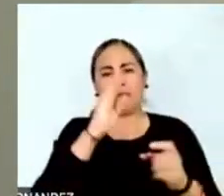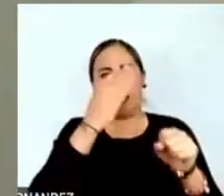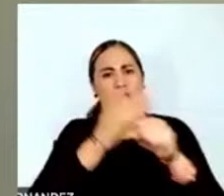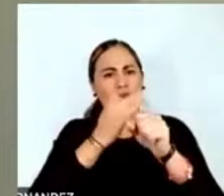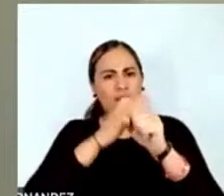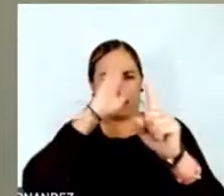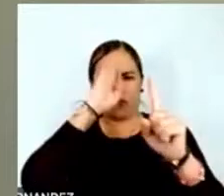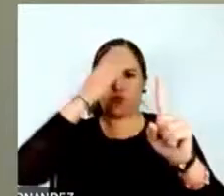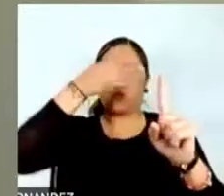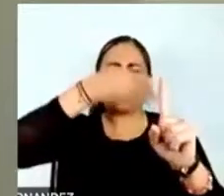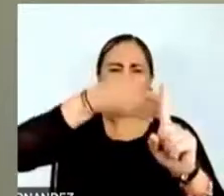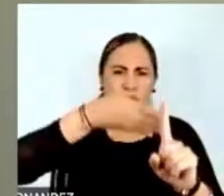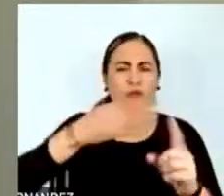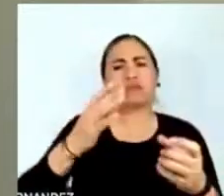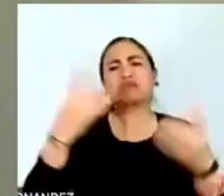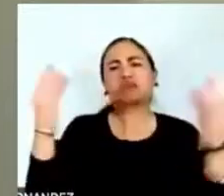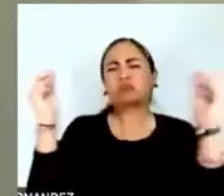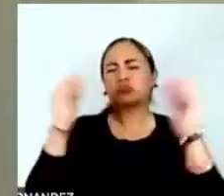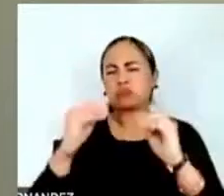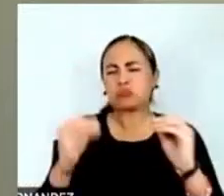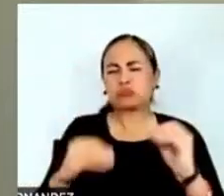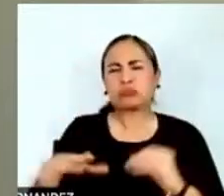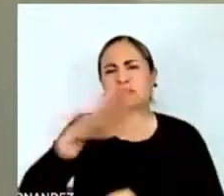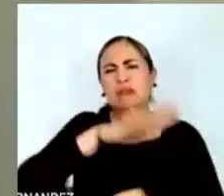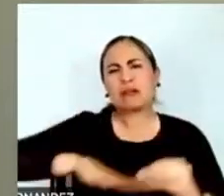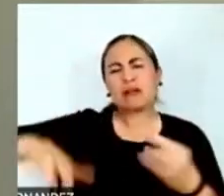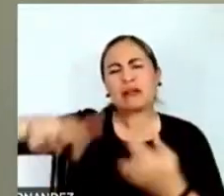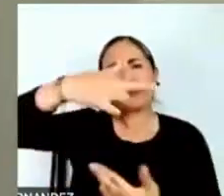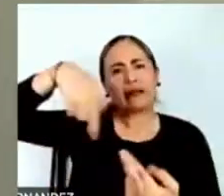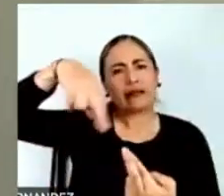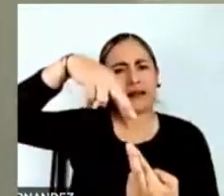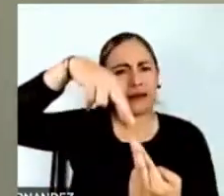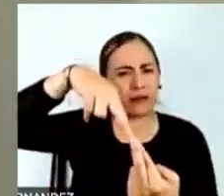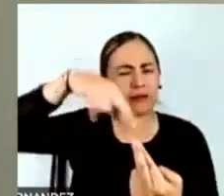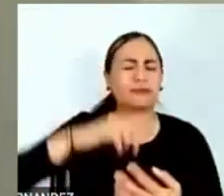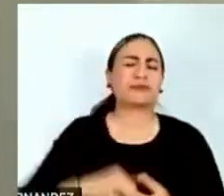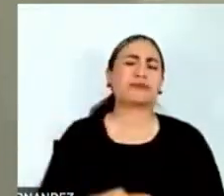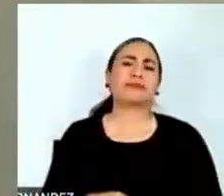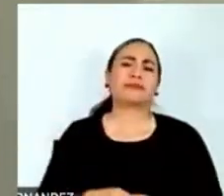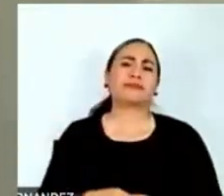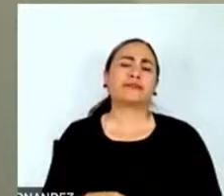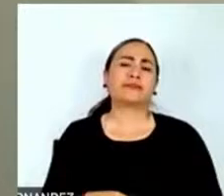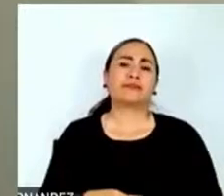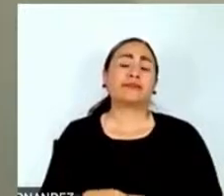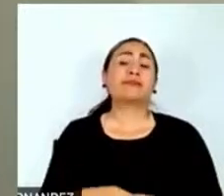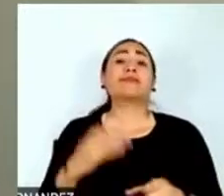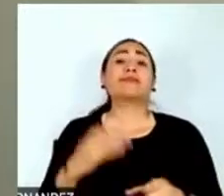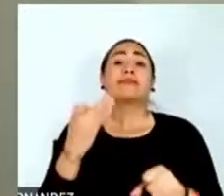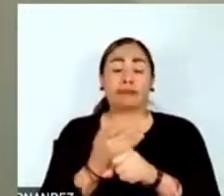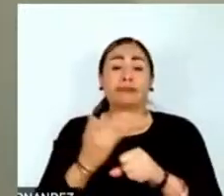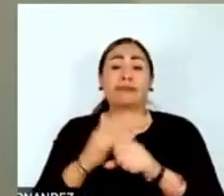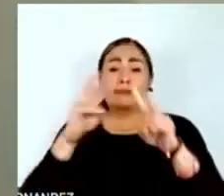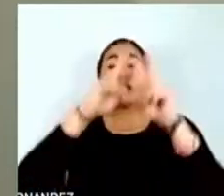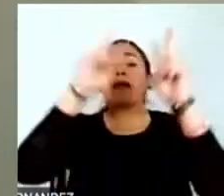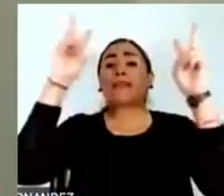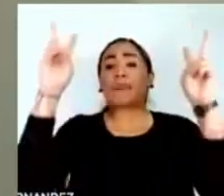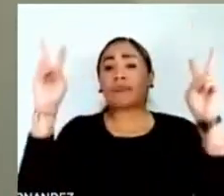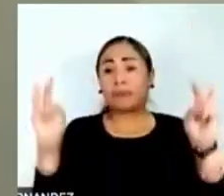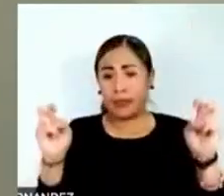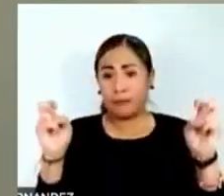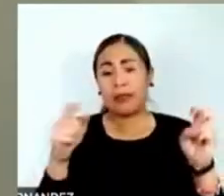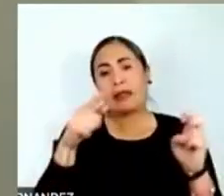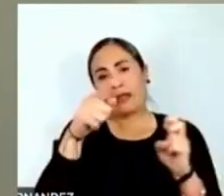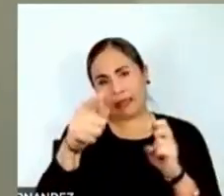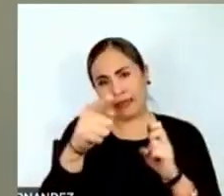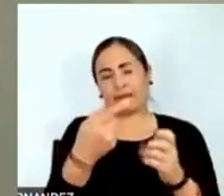región. Porque, digamos, sin duda es un tema que está directamente relacionado con el principio de Estado de Derecho, sin duda la